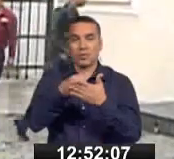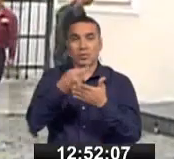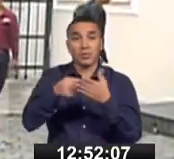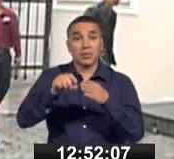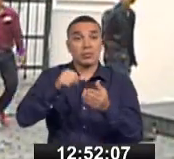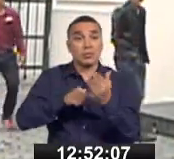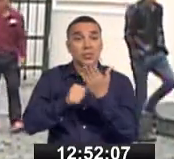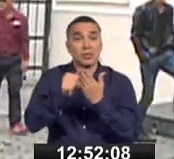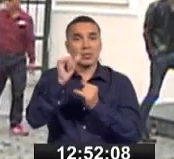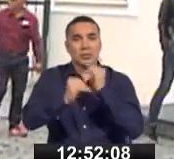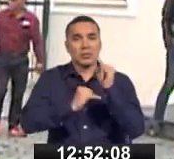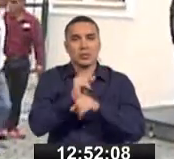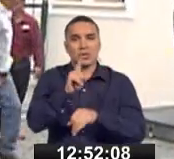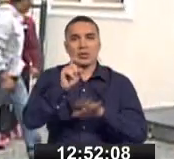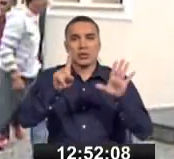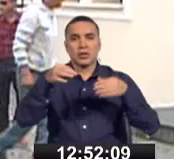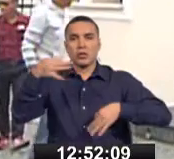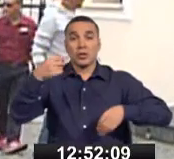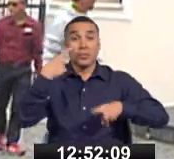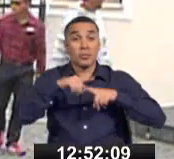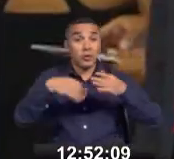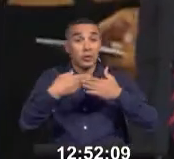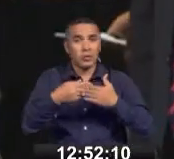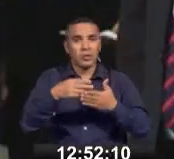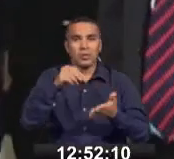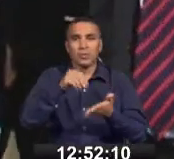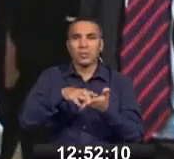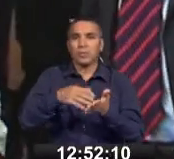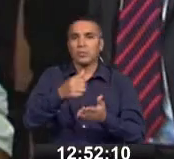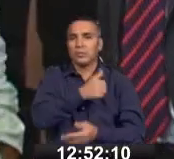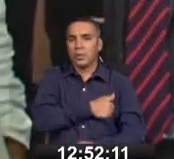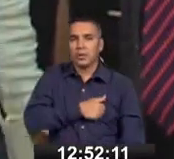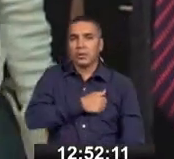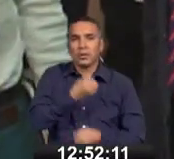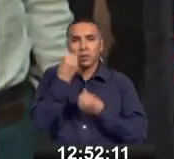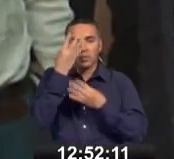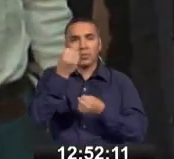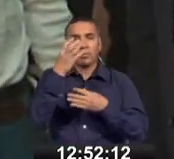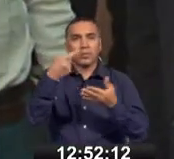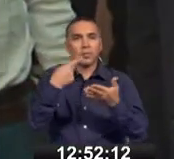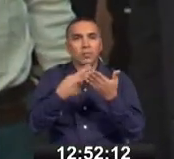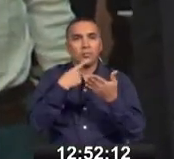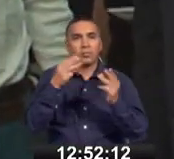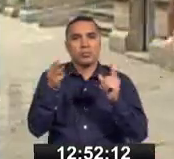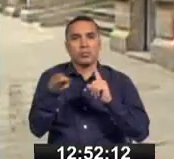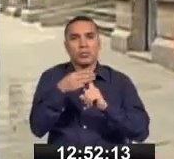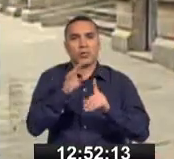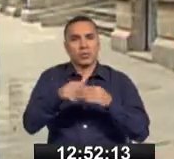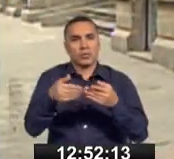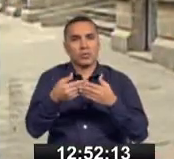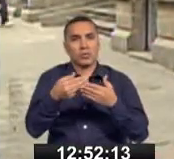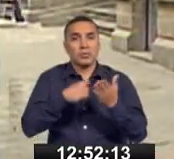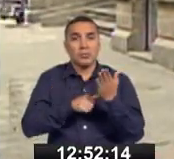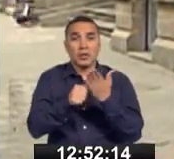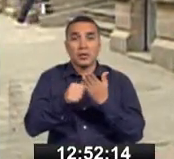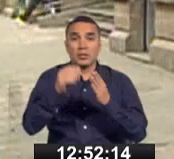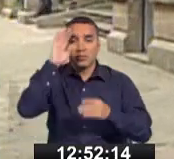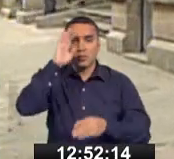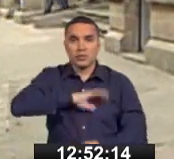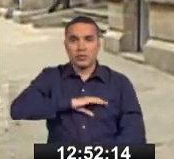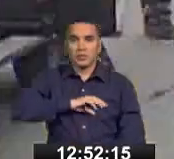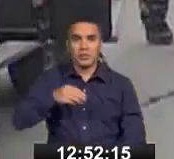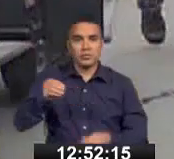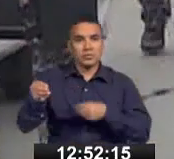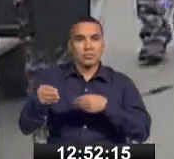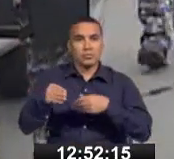Cancillería, 106 hojas, pero la mayoría notas de condolencia e información colgada en la página web. Y del Ministerio del Interior, anexos